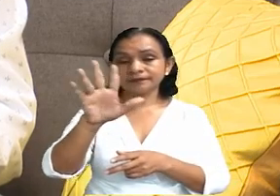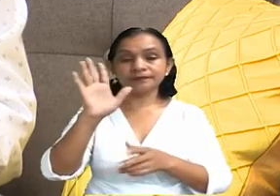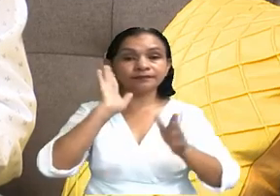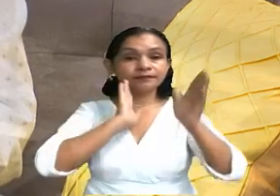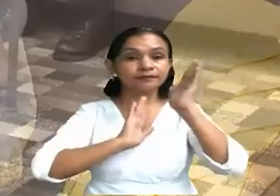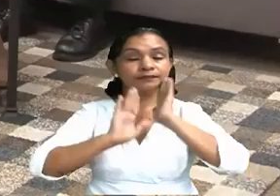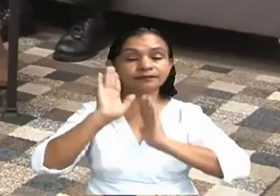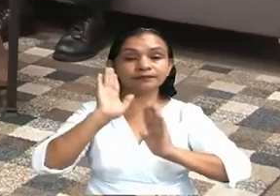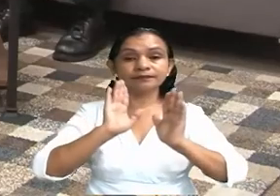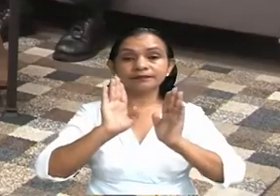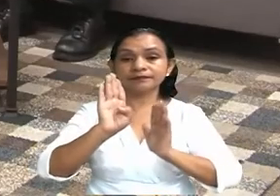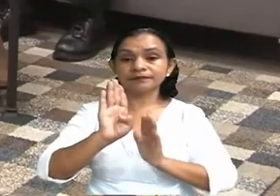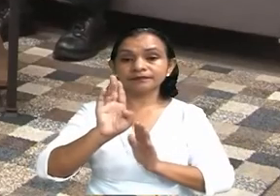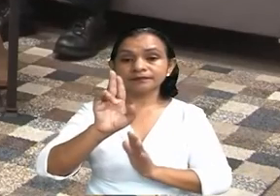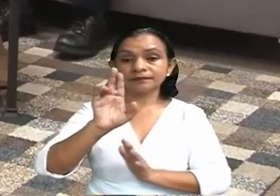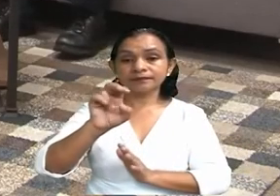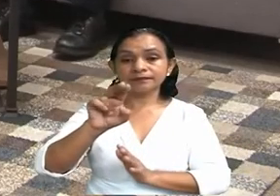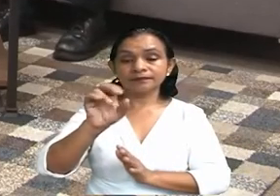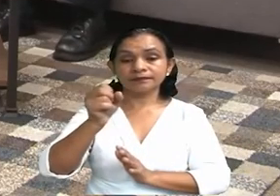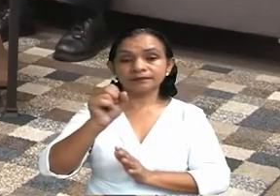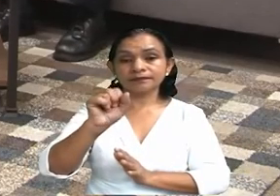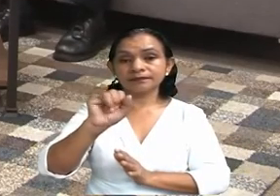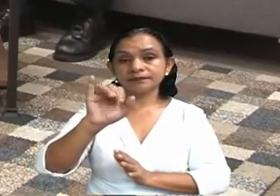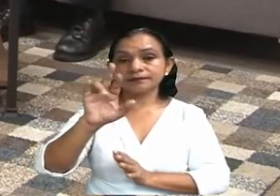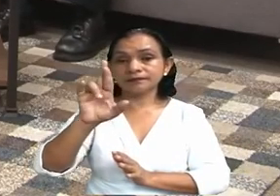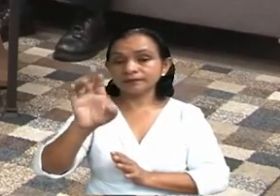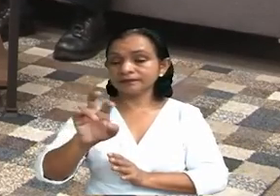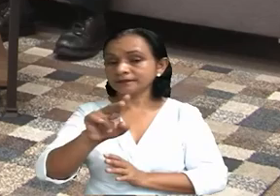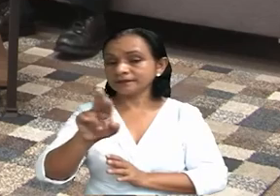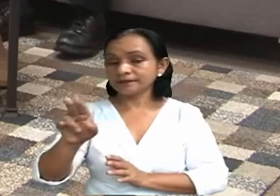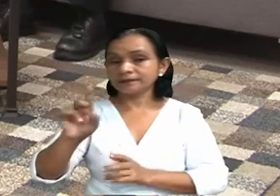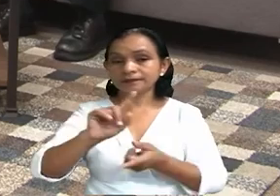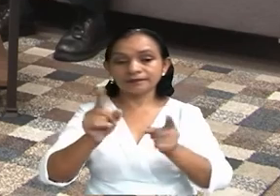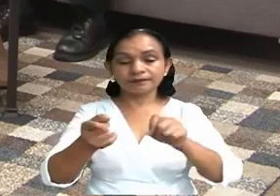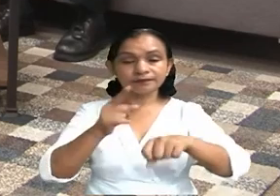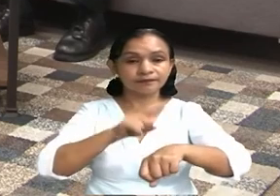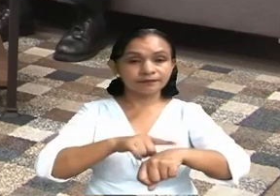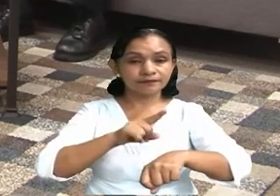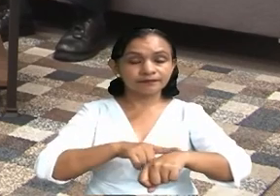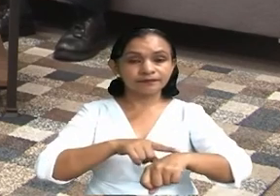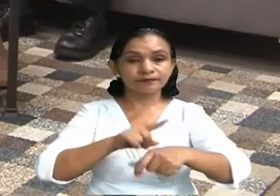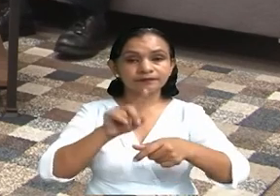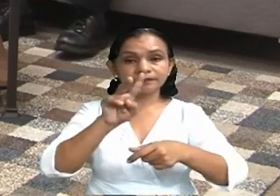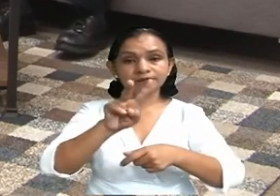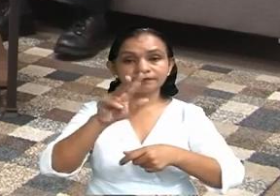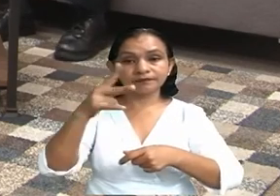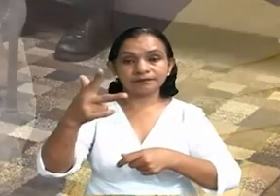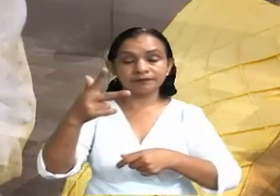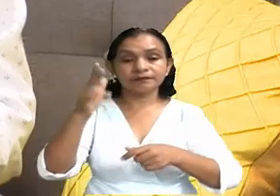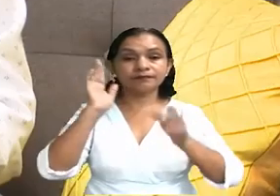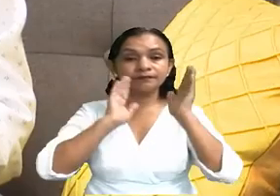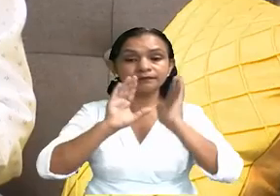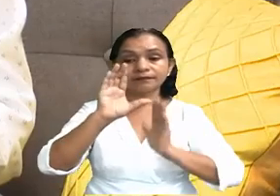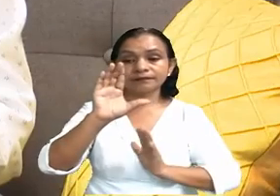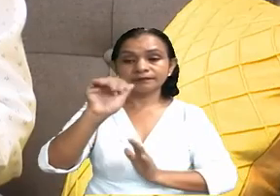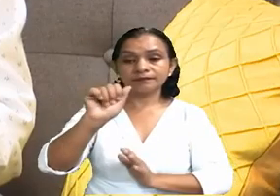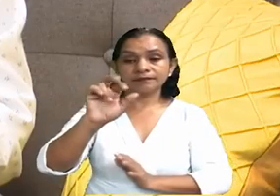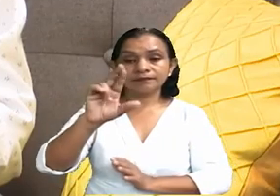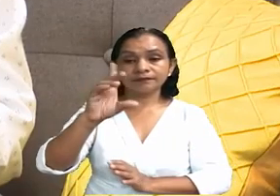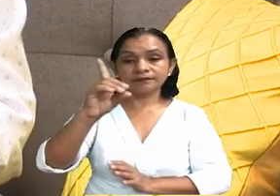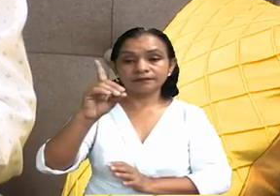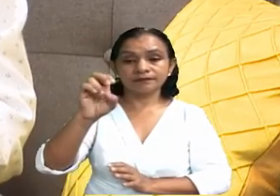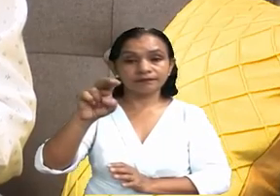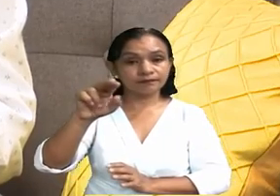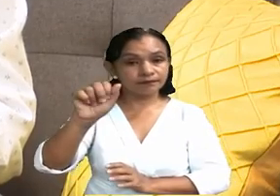agosto, Buenos Aires, a partir de las 4 de la tarde, mismo día, cambia la hora. 28 de agosto, Cárdenas, a partir de las 1